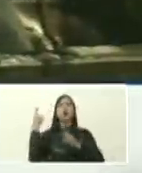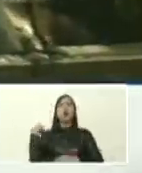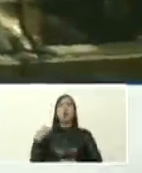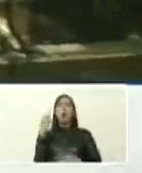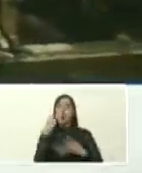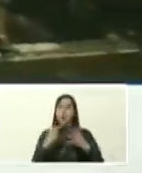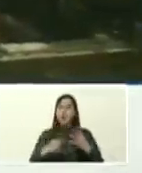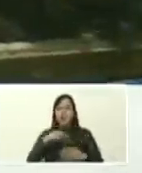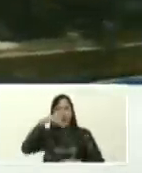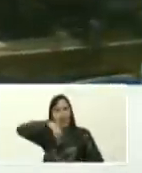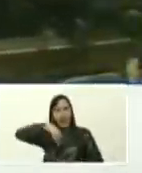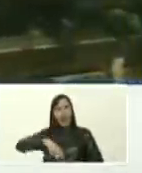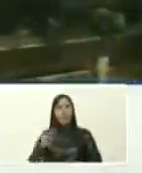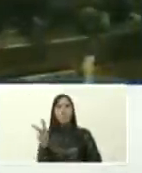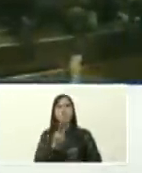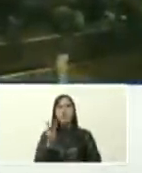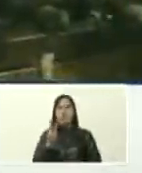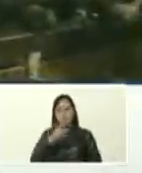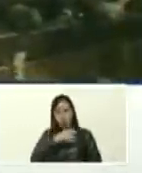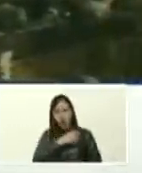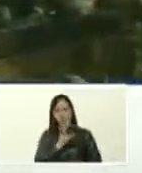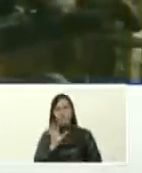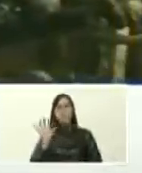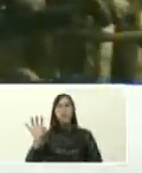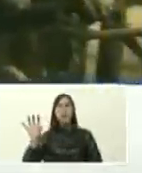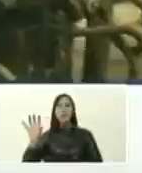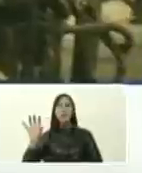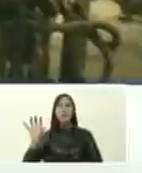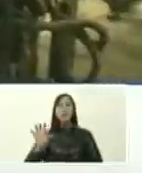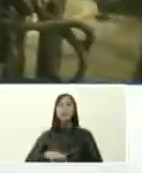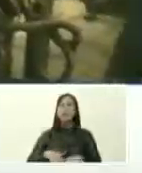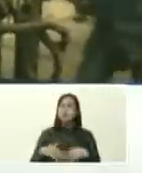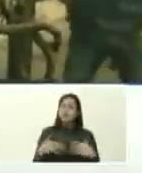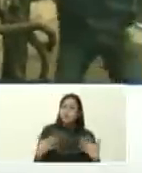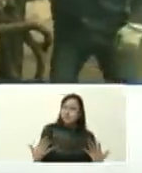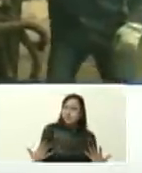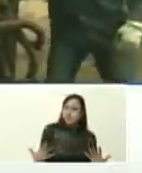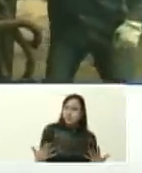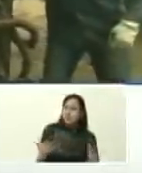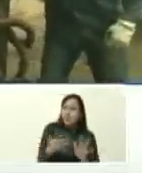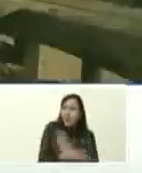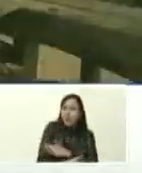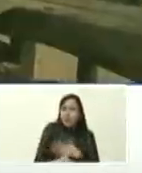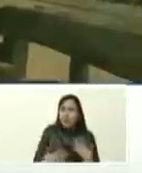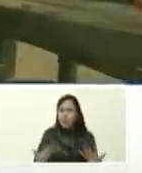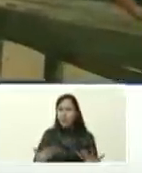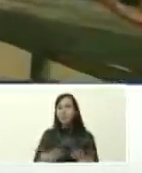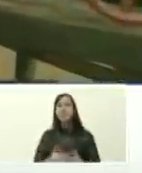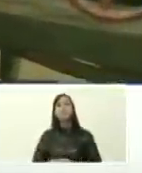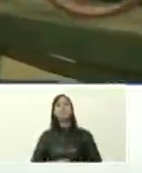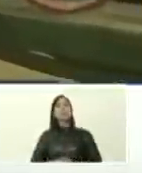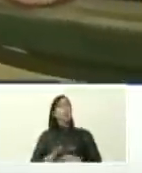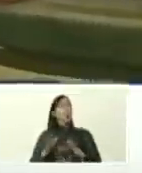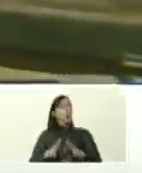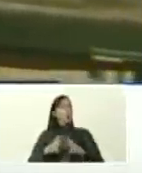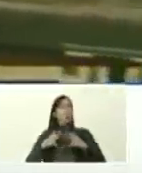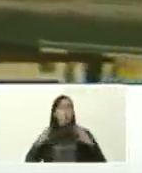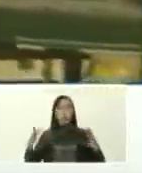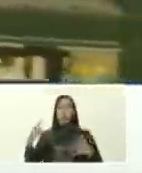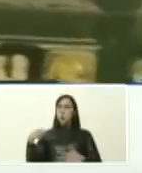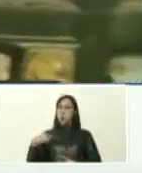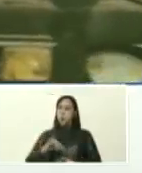que tenemos, que es nuestra patria. Cuando uno habla de patria, habla de lo más grande que